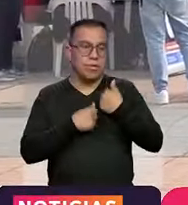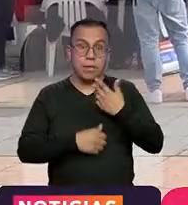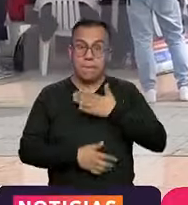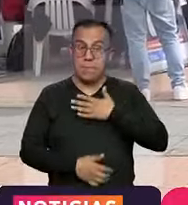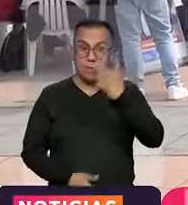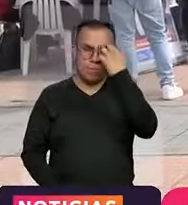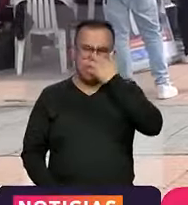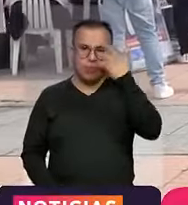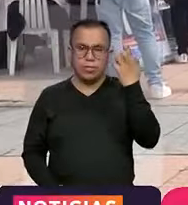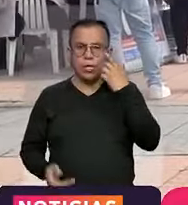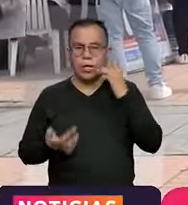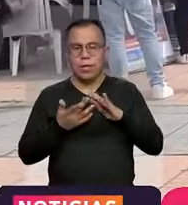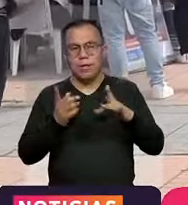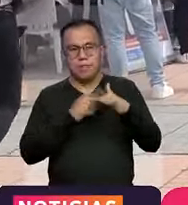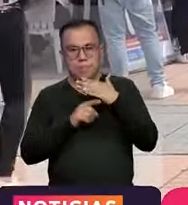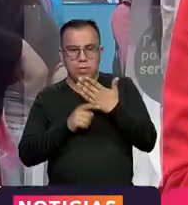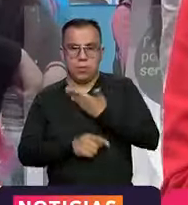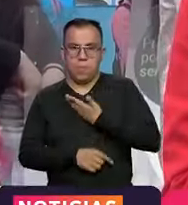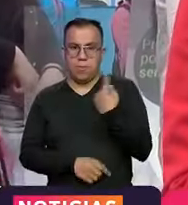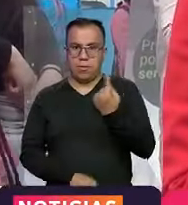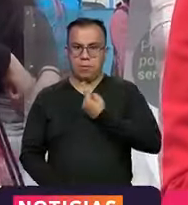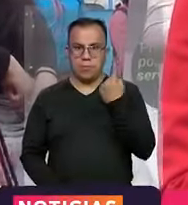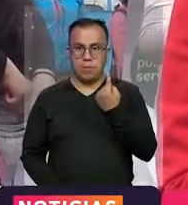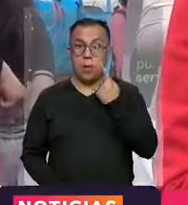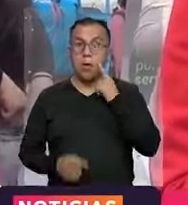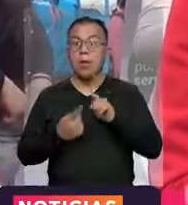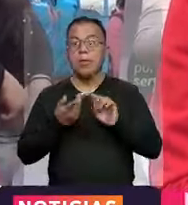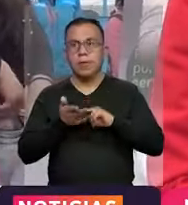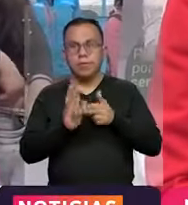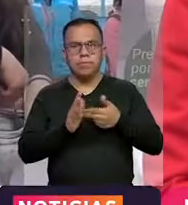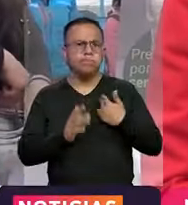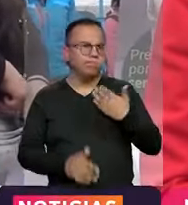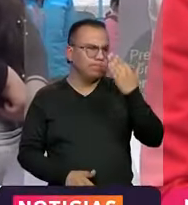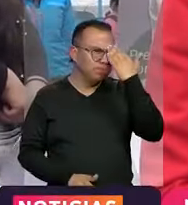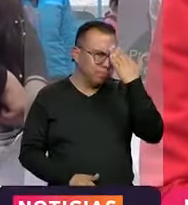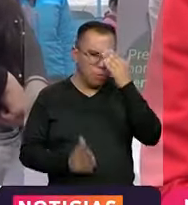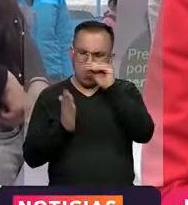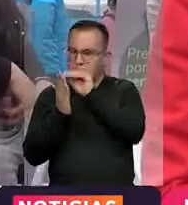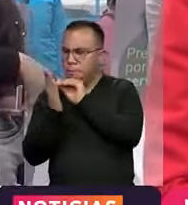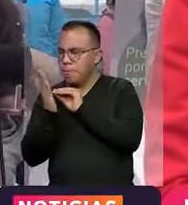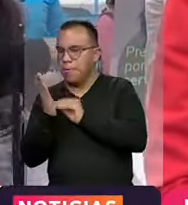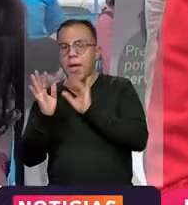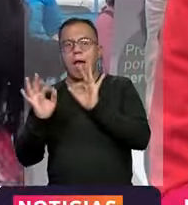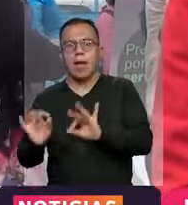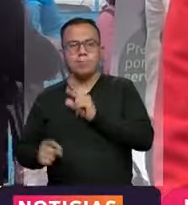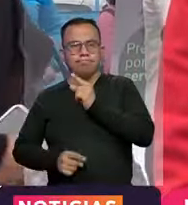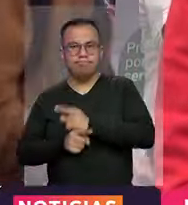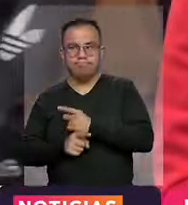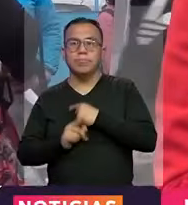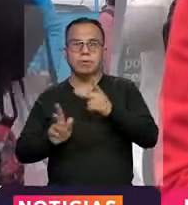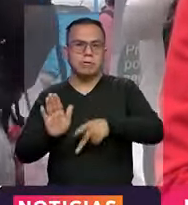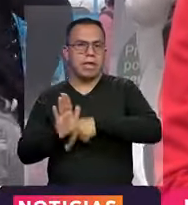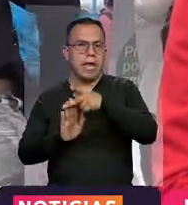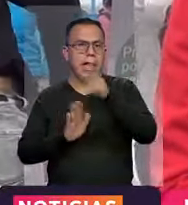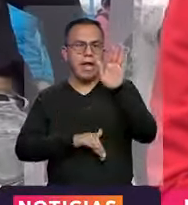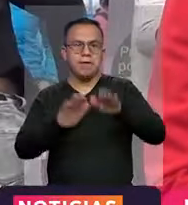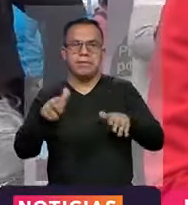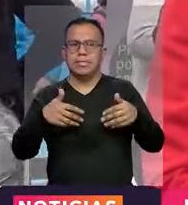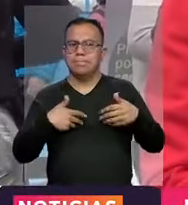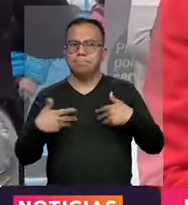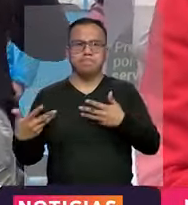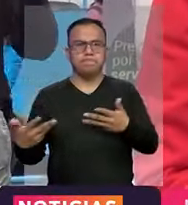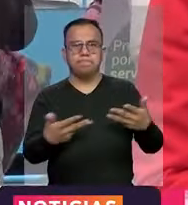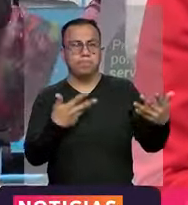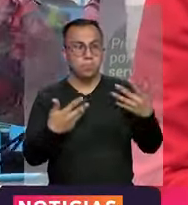profesión, también soy madre soltera. Nos ha permitido saber cómo diligenciar correctamente nuestra hoja de vida, porque muchas veces tenemos